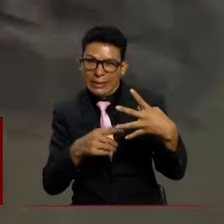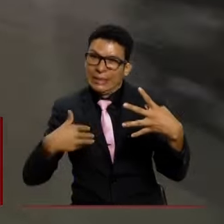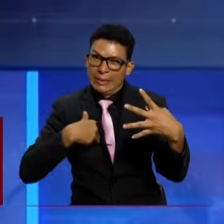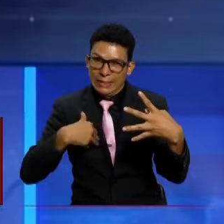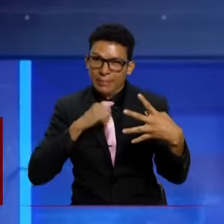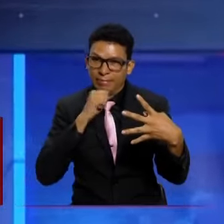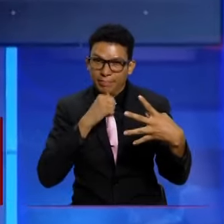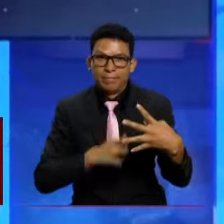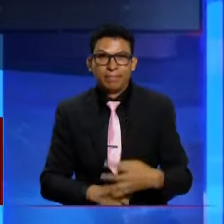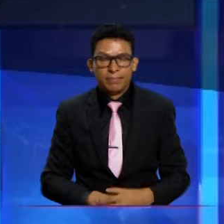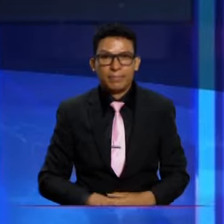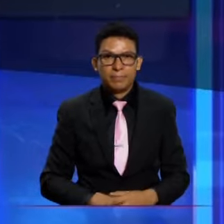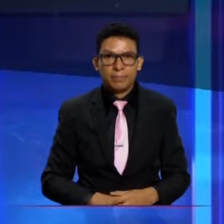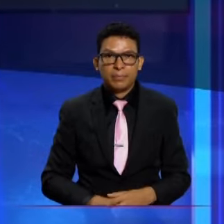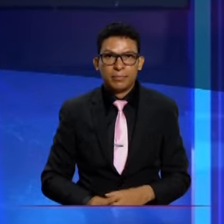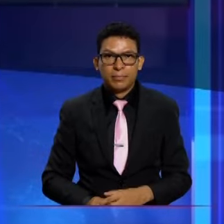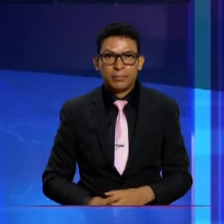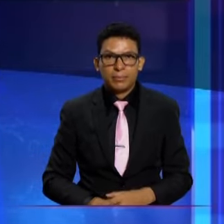heridos.